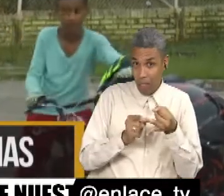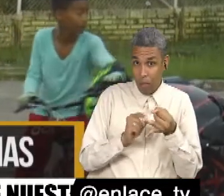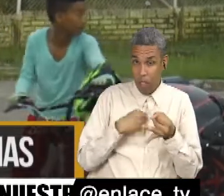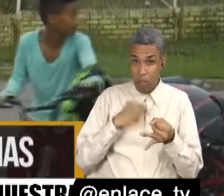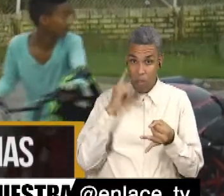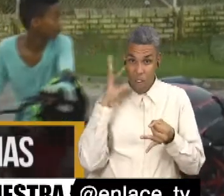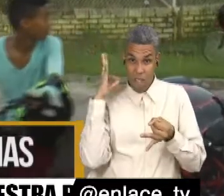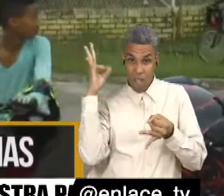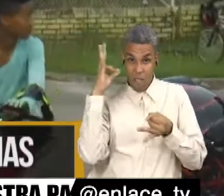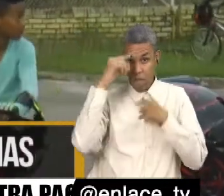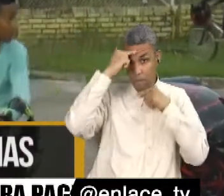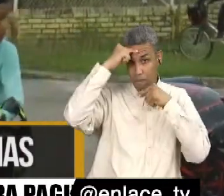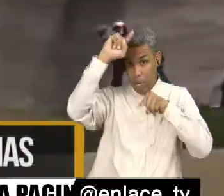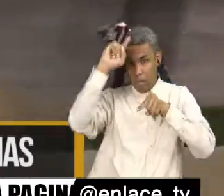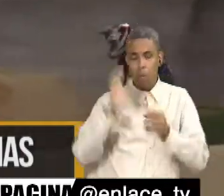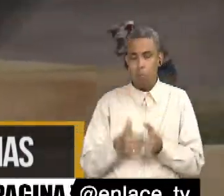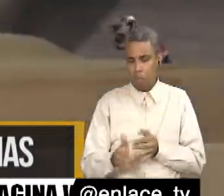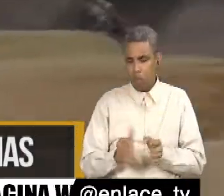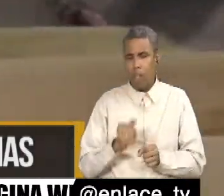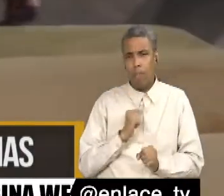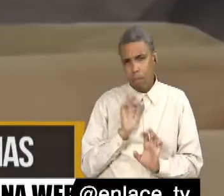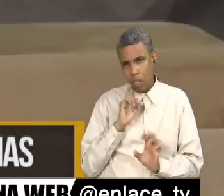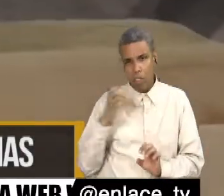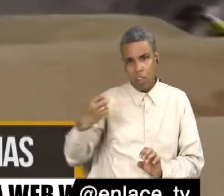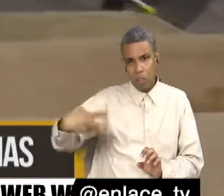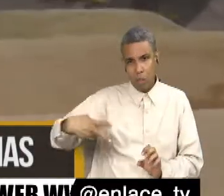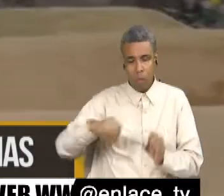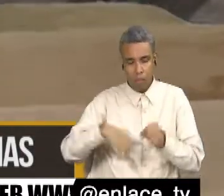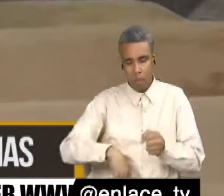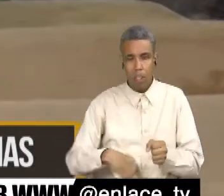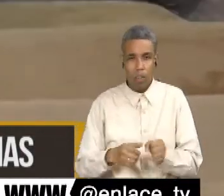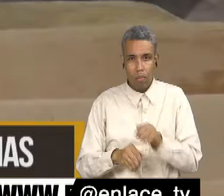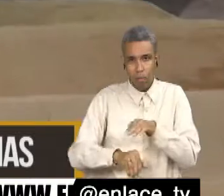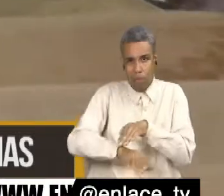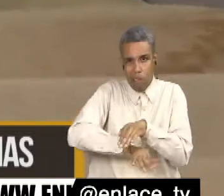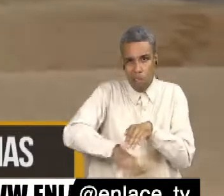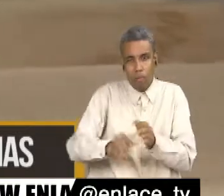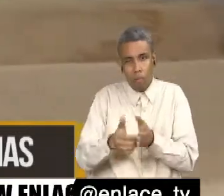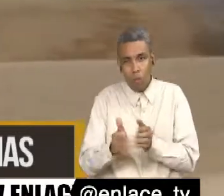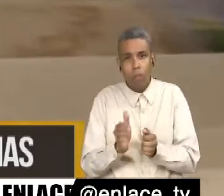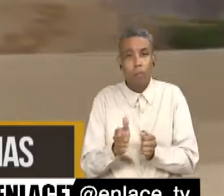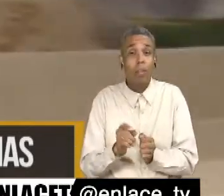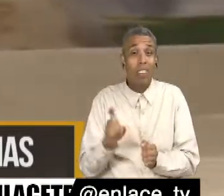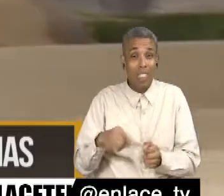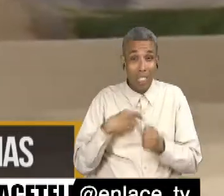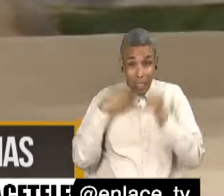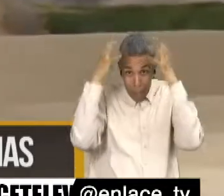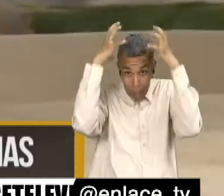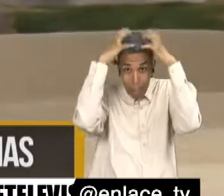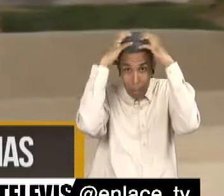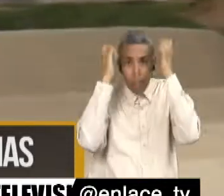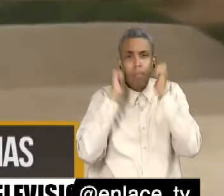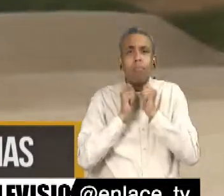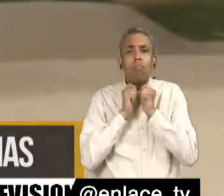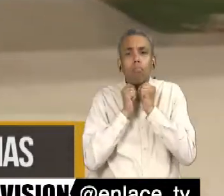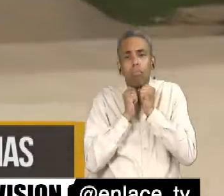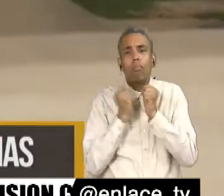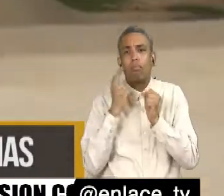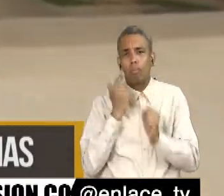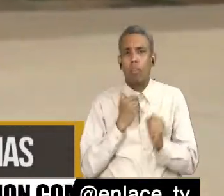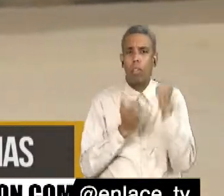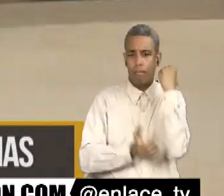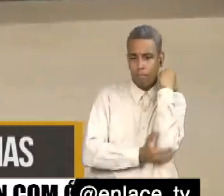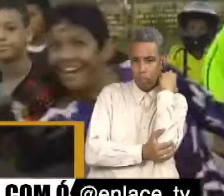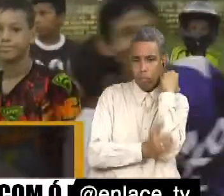Pero para empezar pueden iniciar con una sencilla. Los implementos para practicar este deporte también son suministrados a los pequeños mientras se